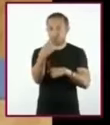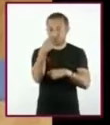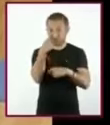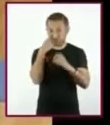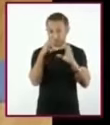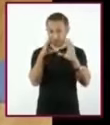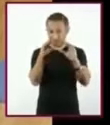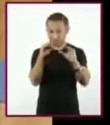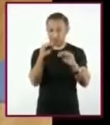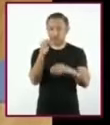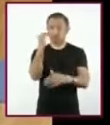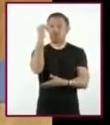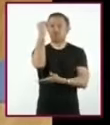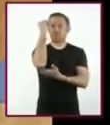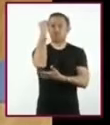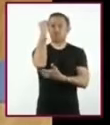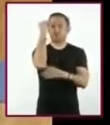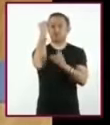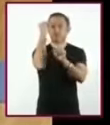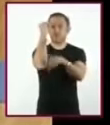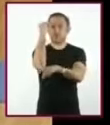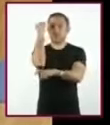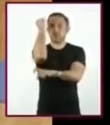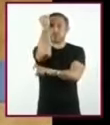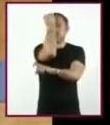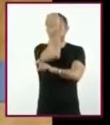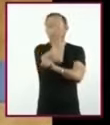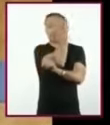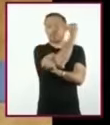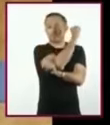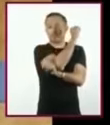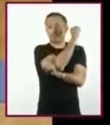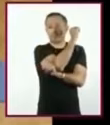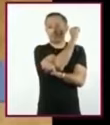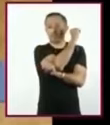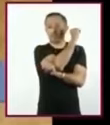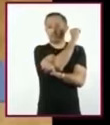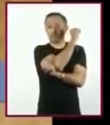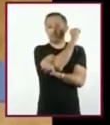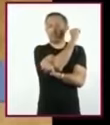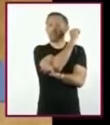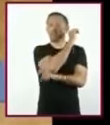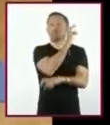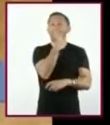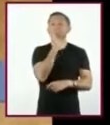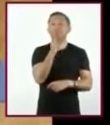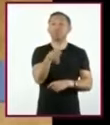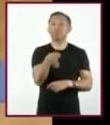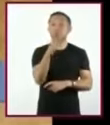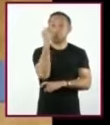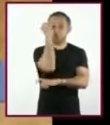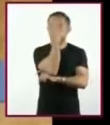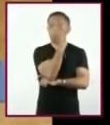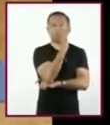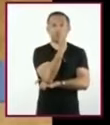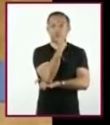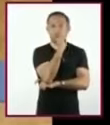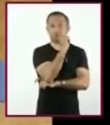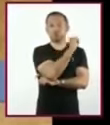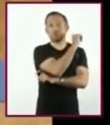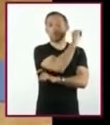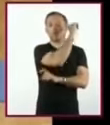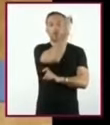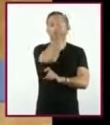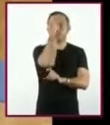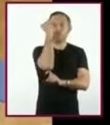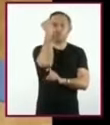codo derecho lo vas a poner por fuera de la rodilla izquierda. Si esto no fuera posible, entonces lo pones por